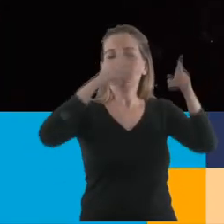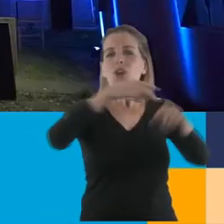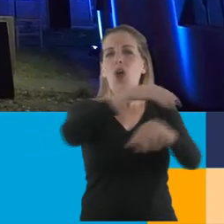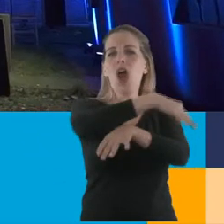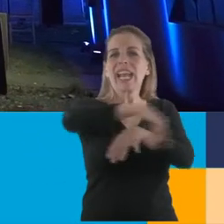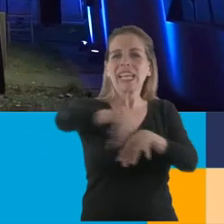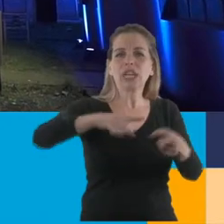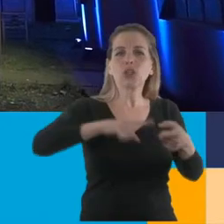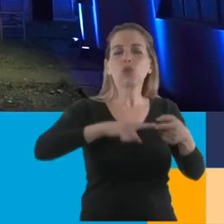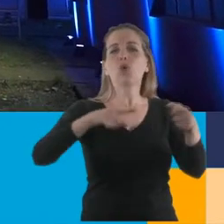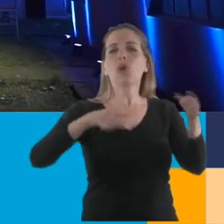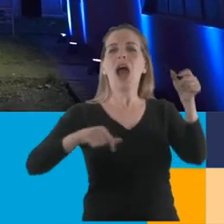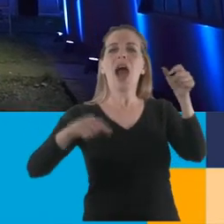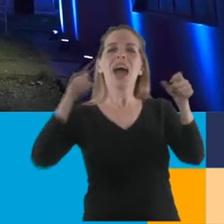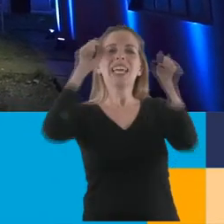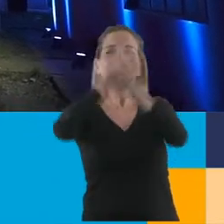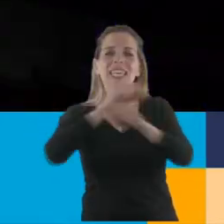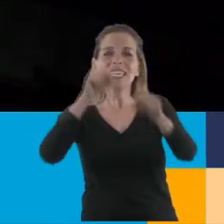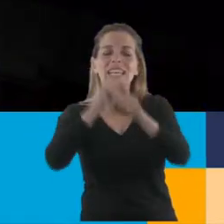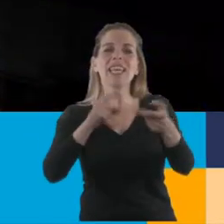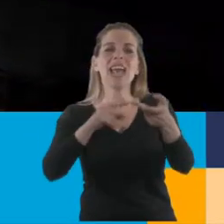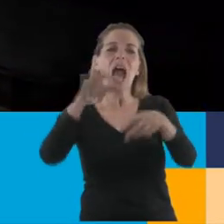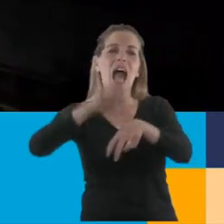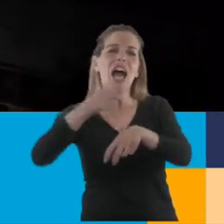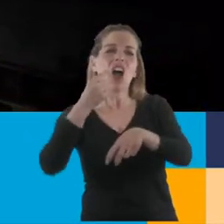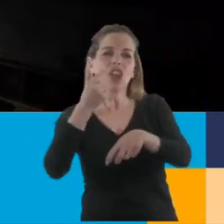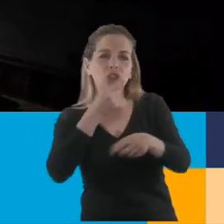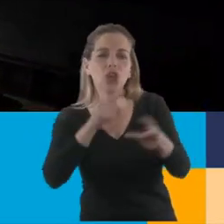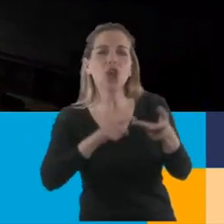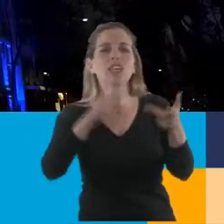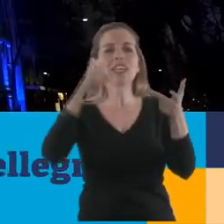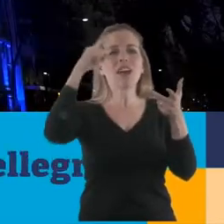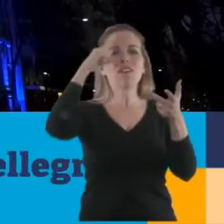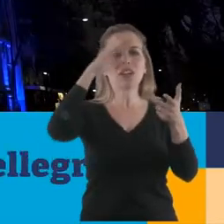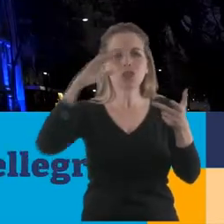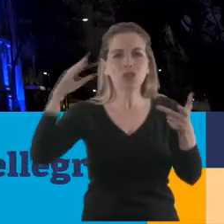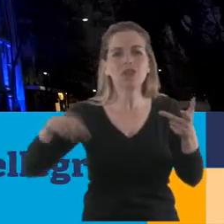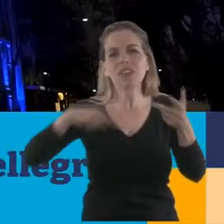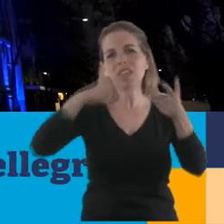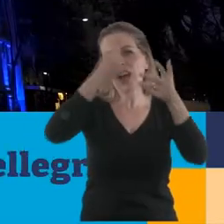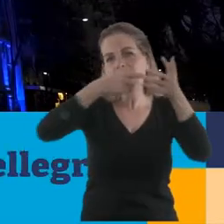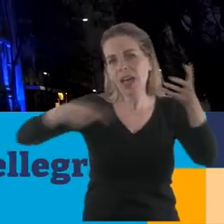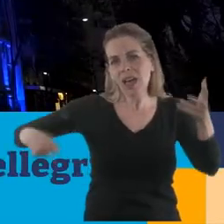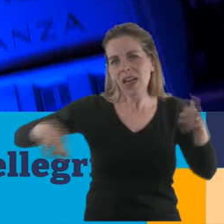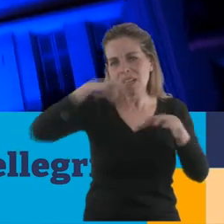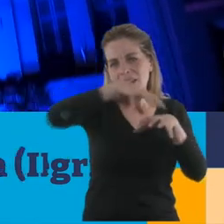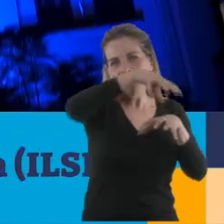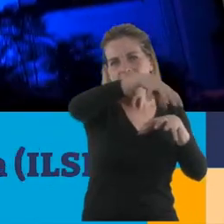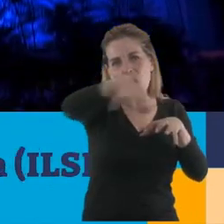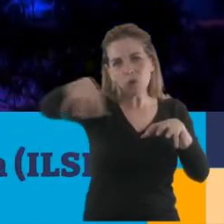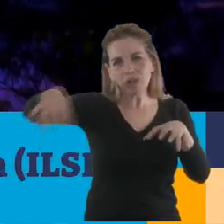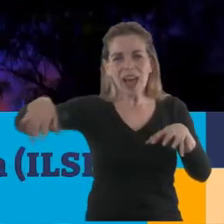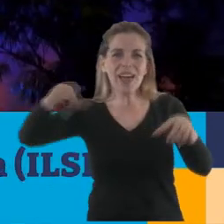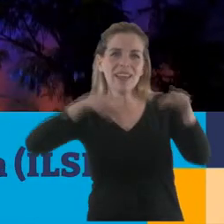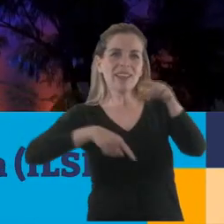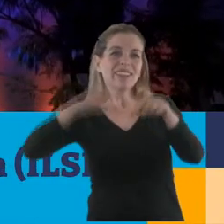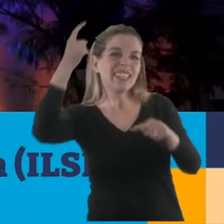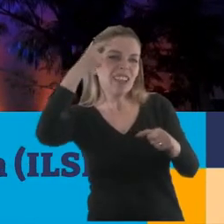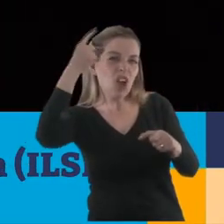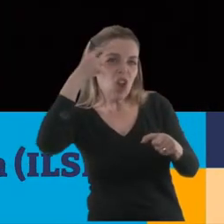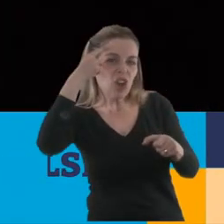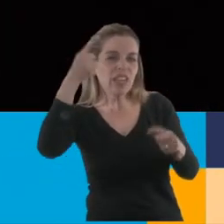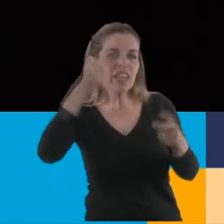odontología, farmacia y bioquímica, filosofía y letras. Ciencias sociales, psicología.